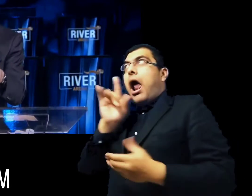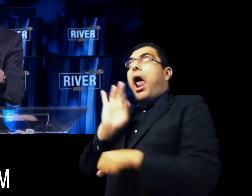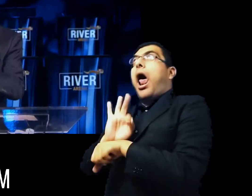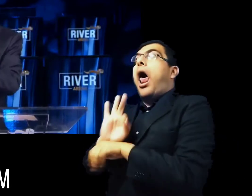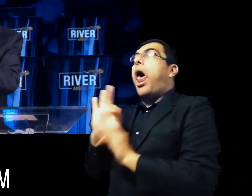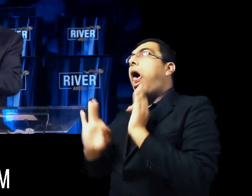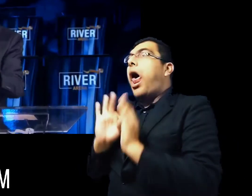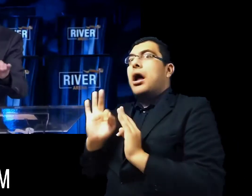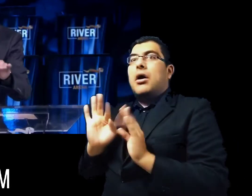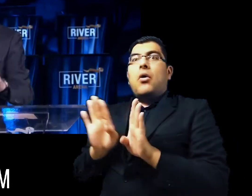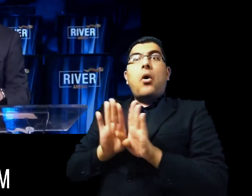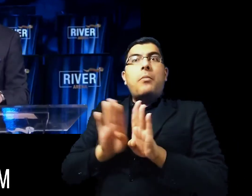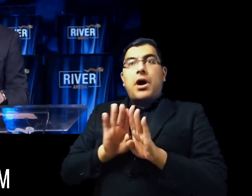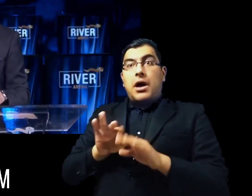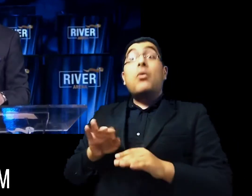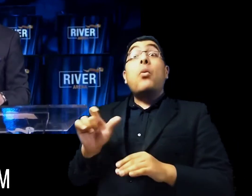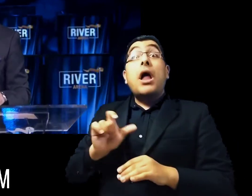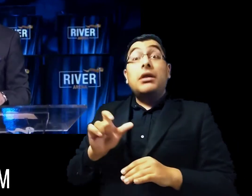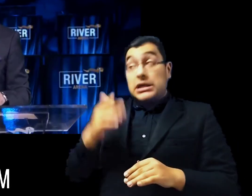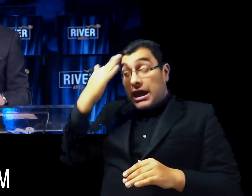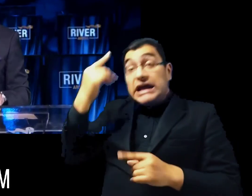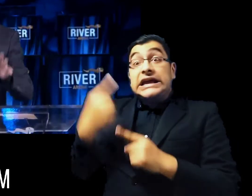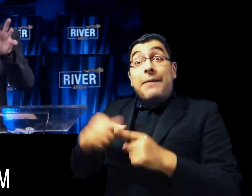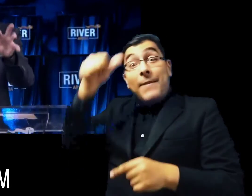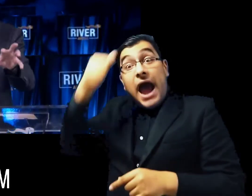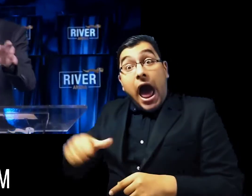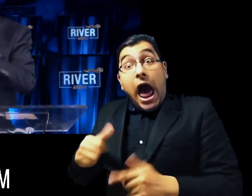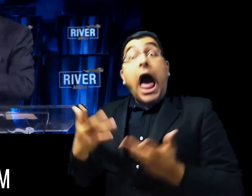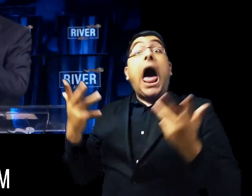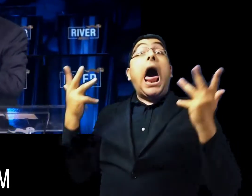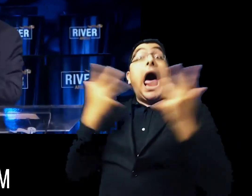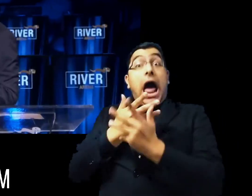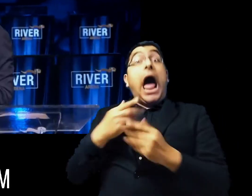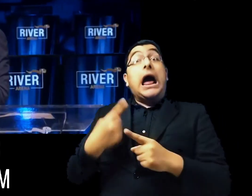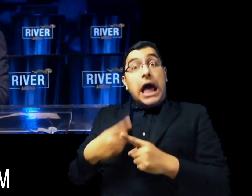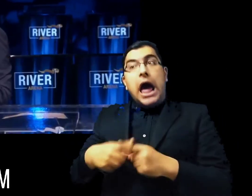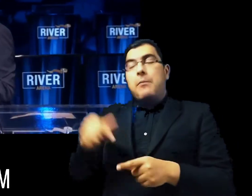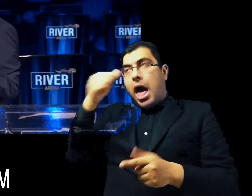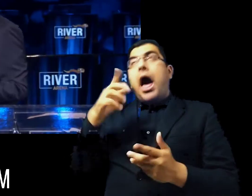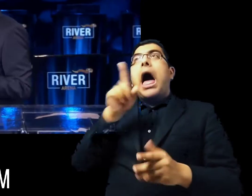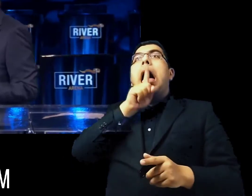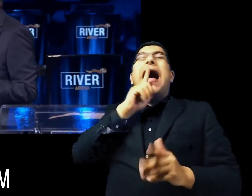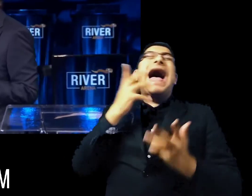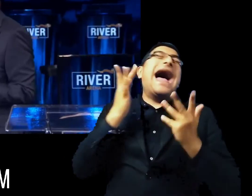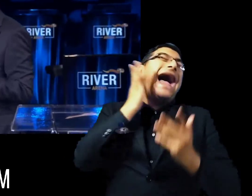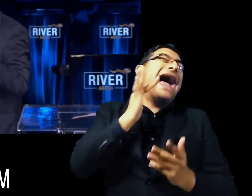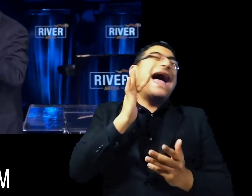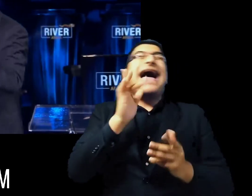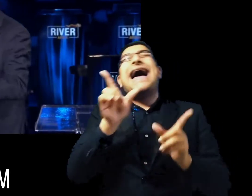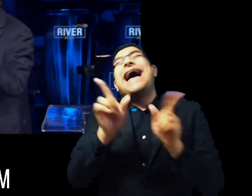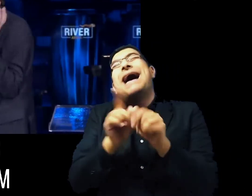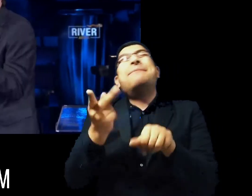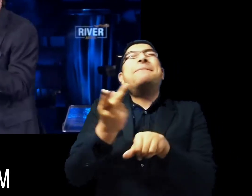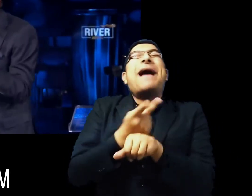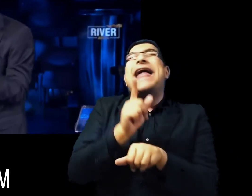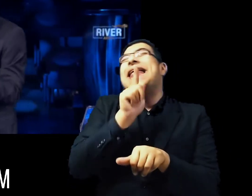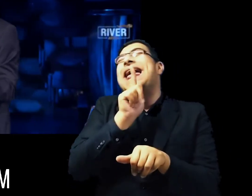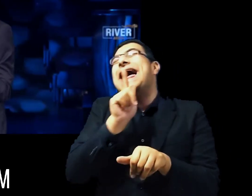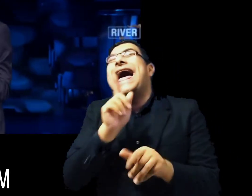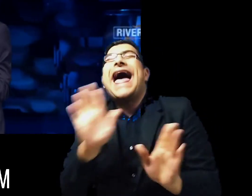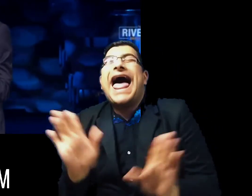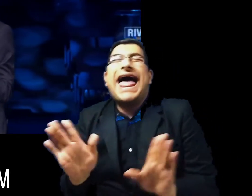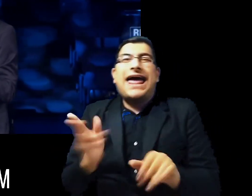al pecador, todo cambia. Cuando al pecador le pones una cara, deja de ser simplemente un pecador, es